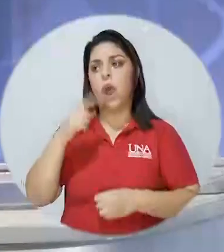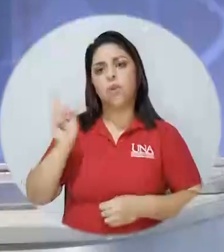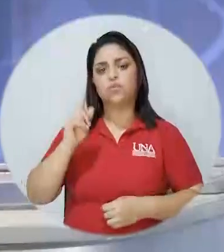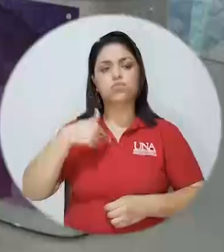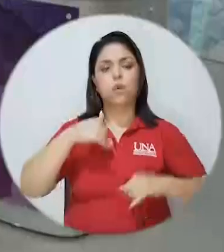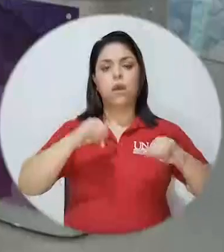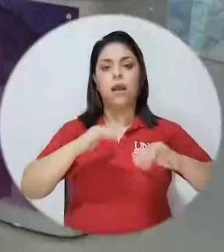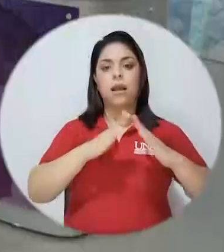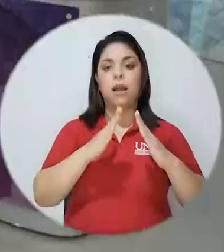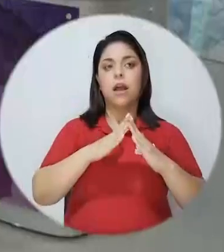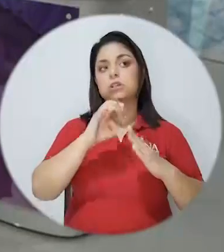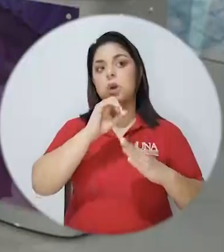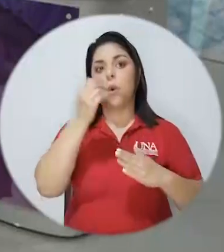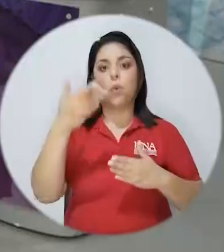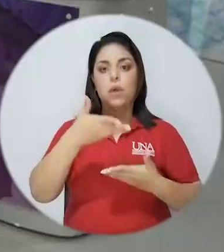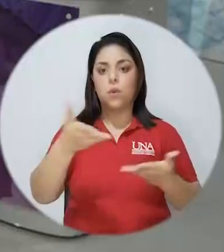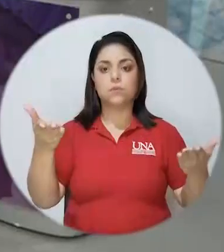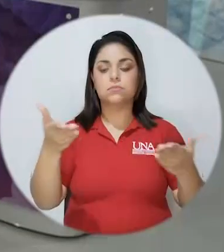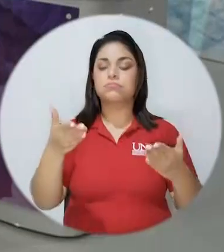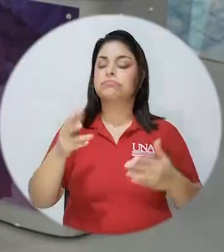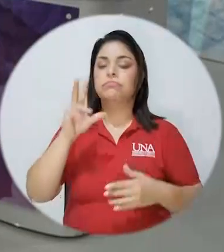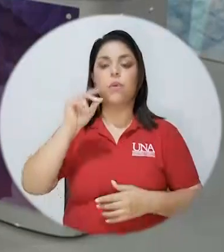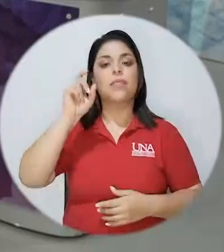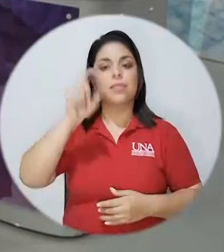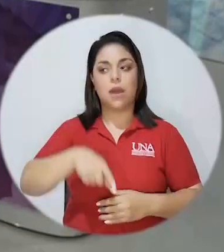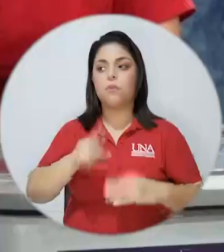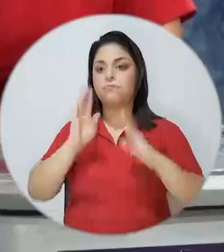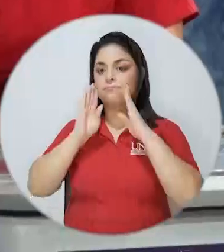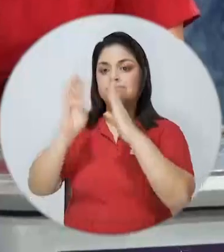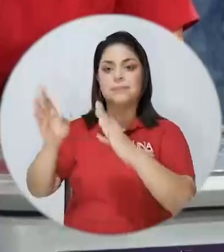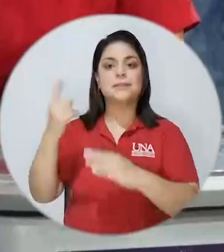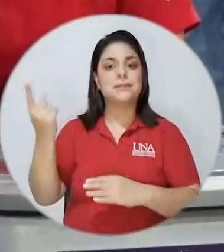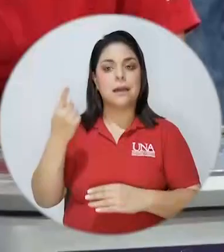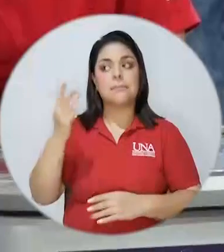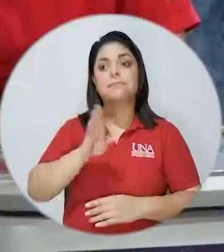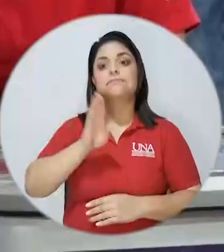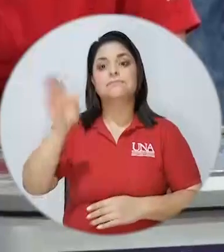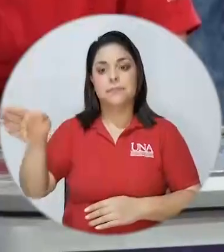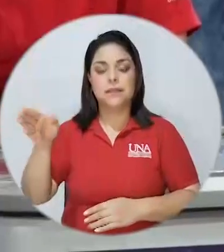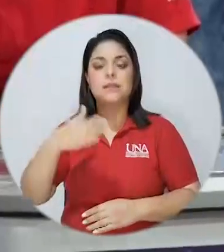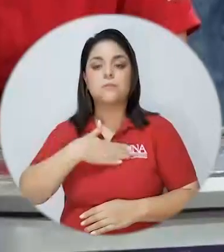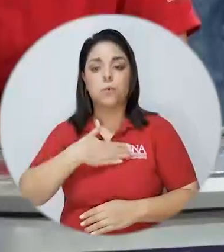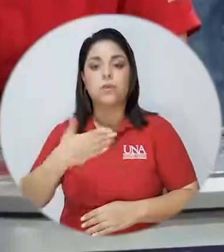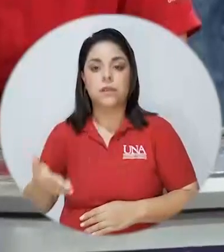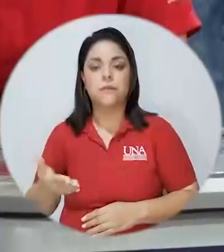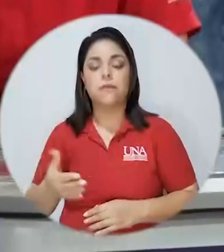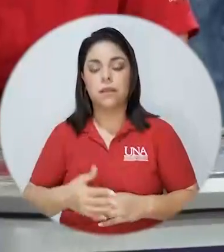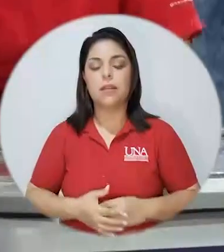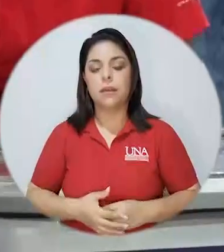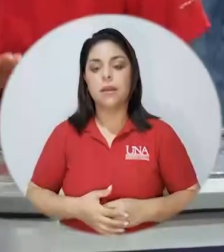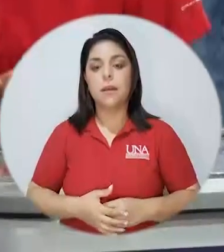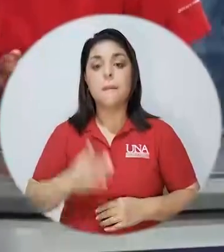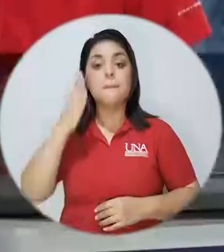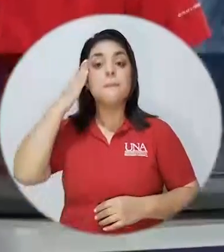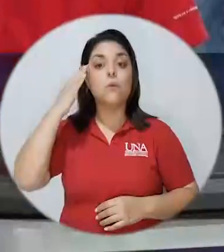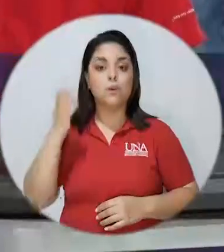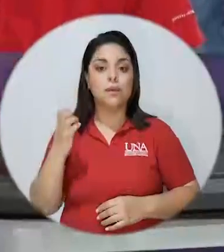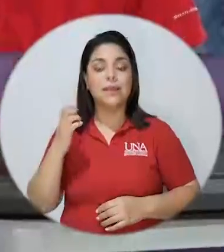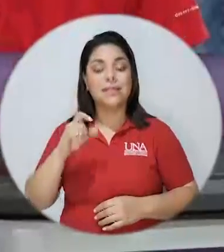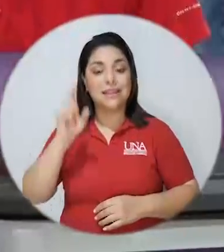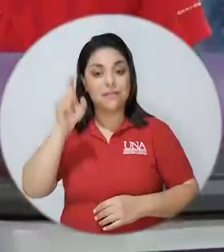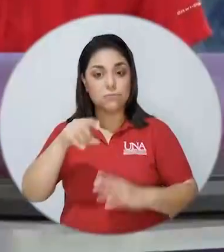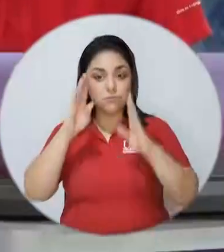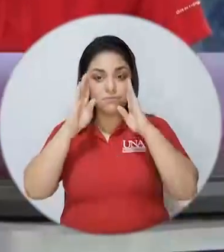que son parte de las negociaciones, ¿verdad? Hay un punto que es importante aclarar acá, ¿verdad? Tampoco es para ayudar al